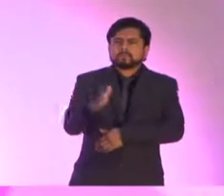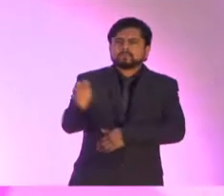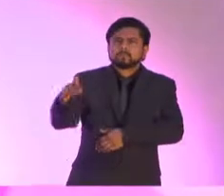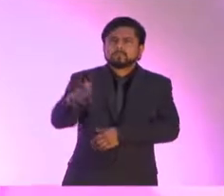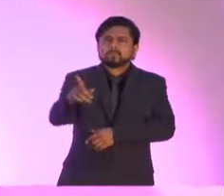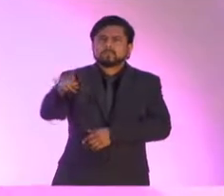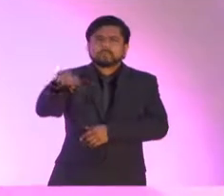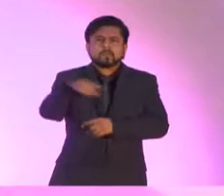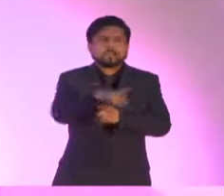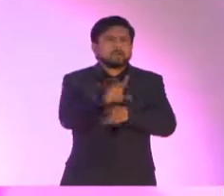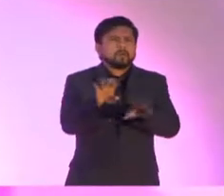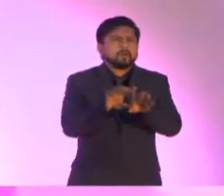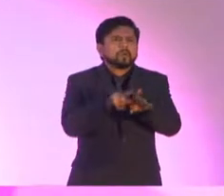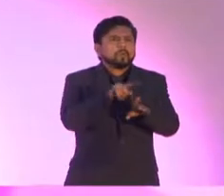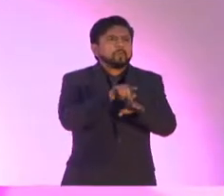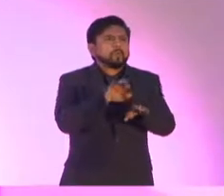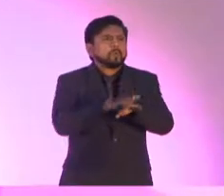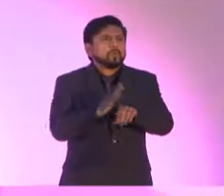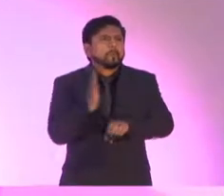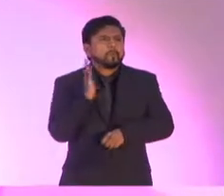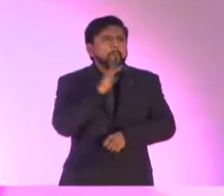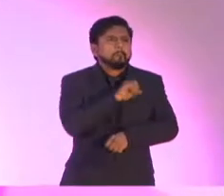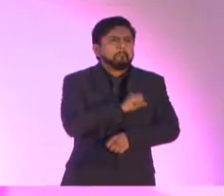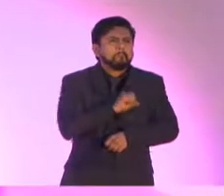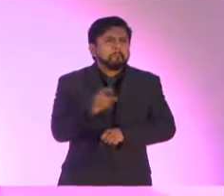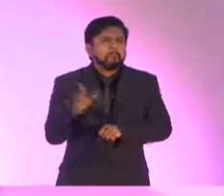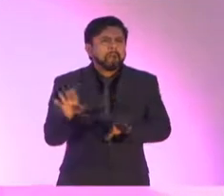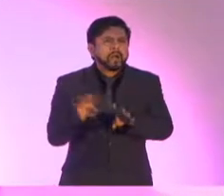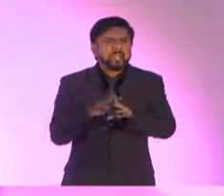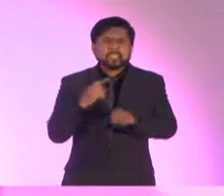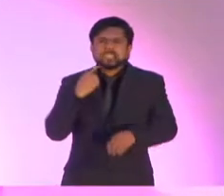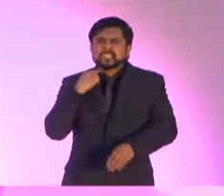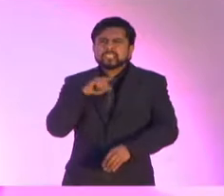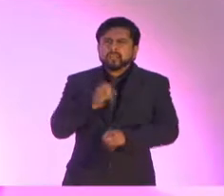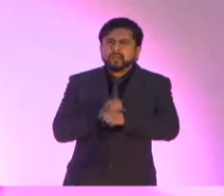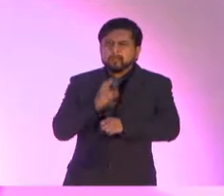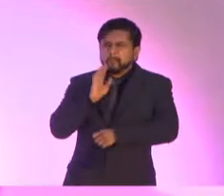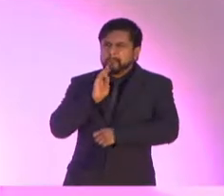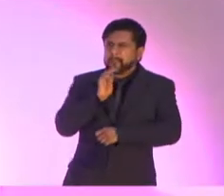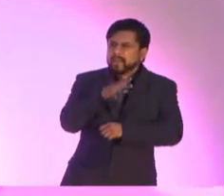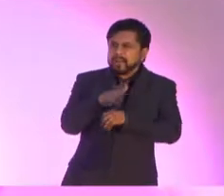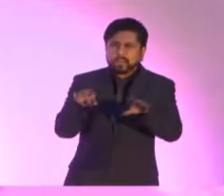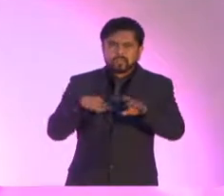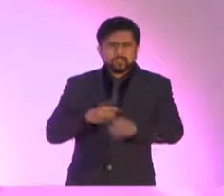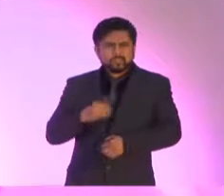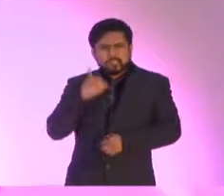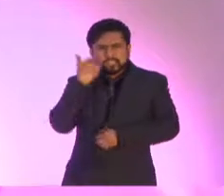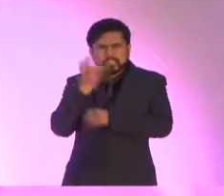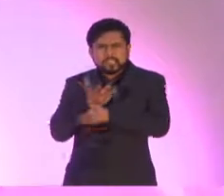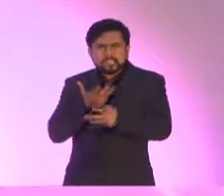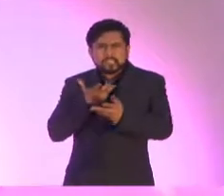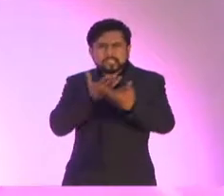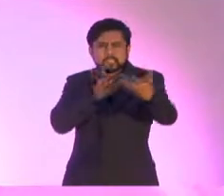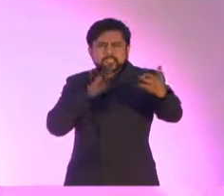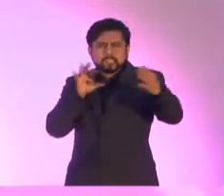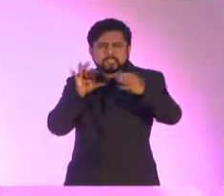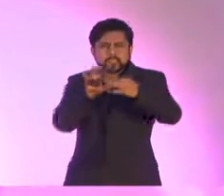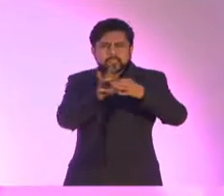Sea delito o blasfemia, con ella arderé.